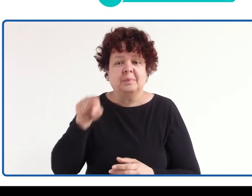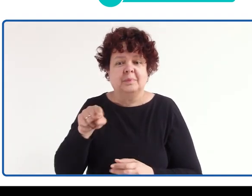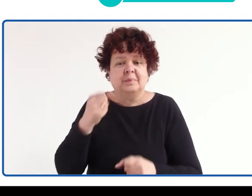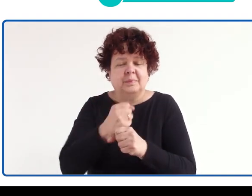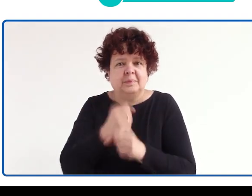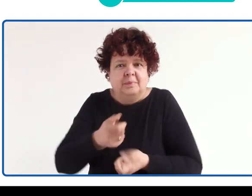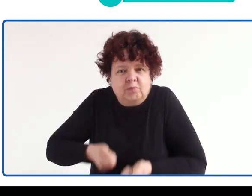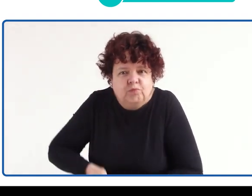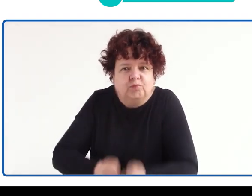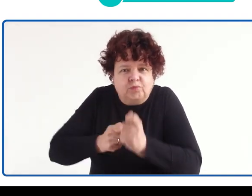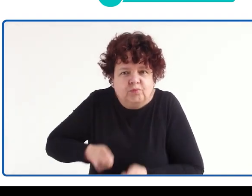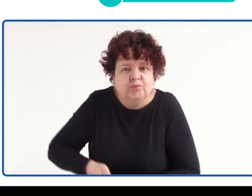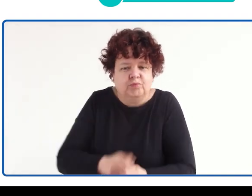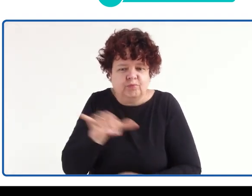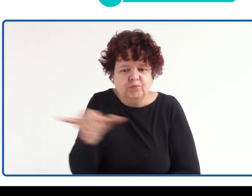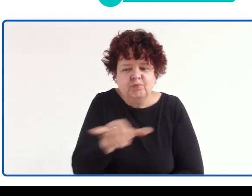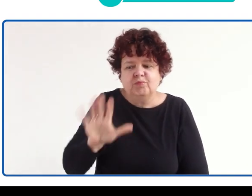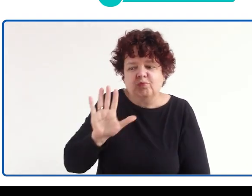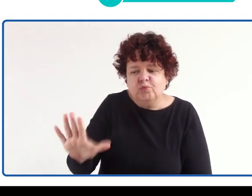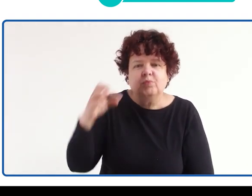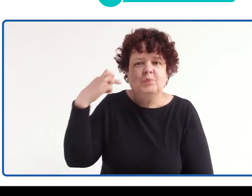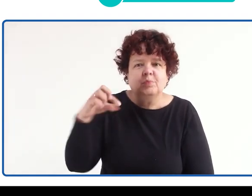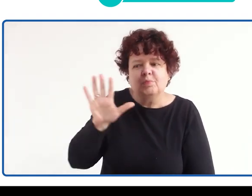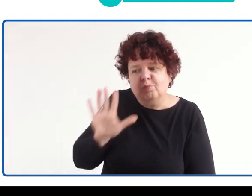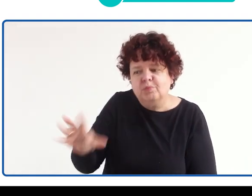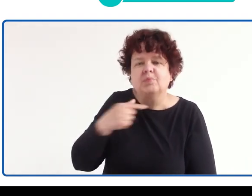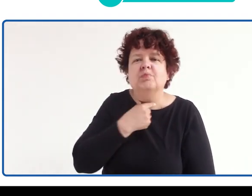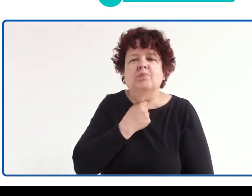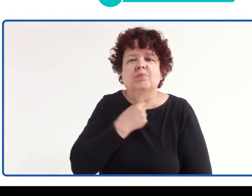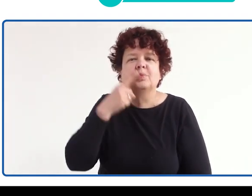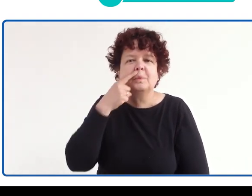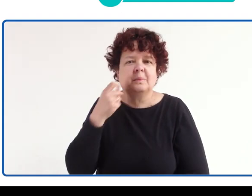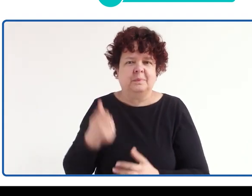Es agricultor, al igual que su padre y su abuelo.